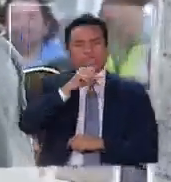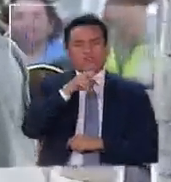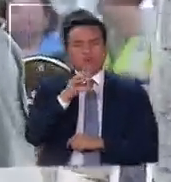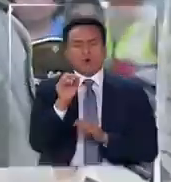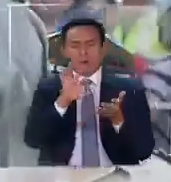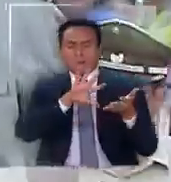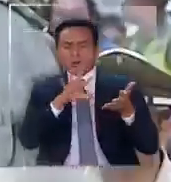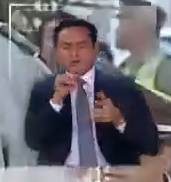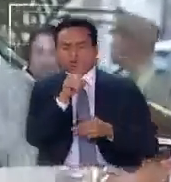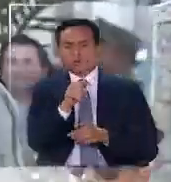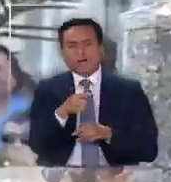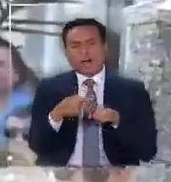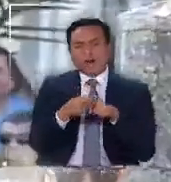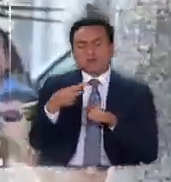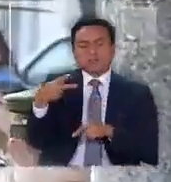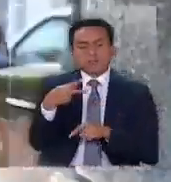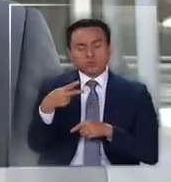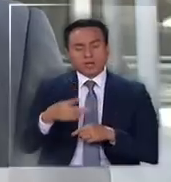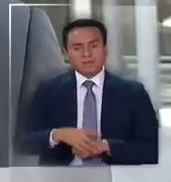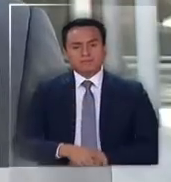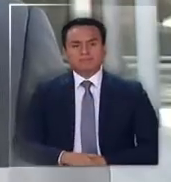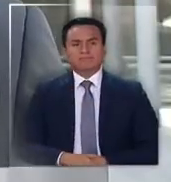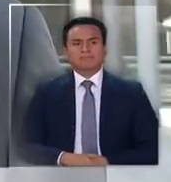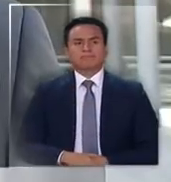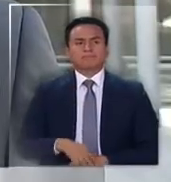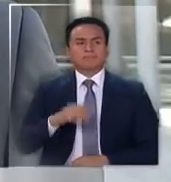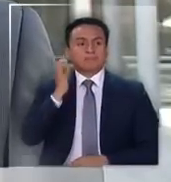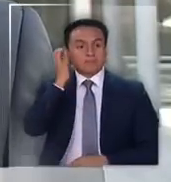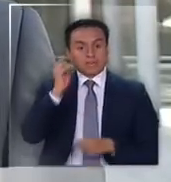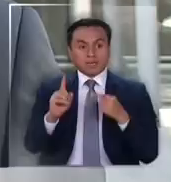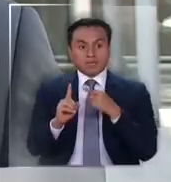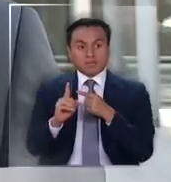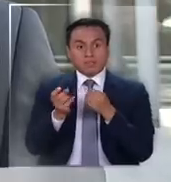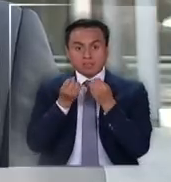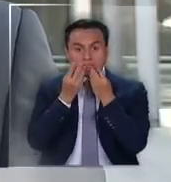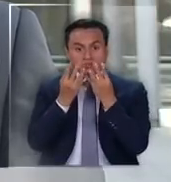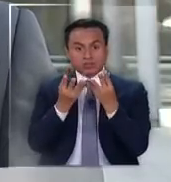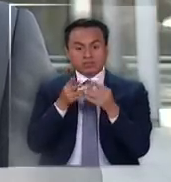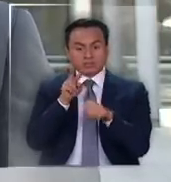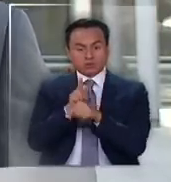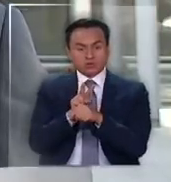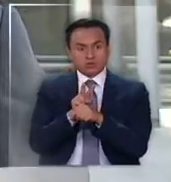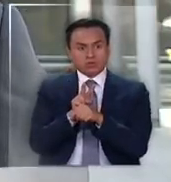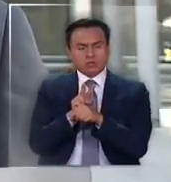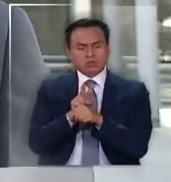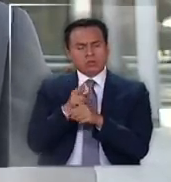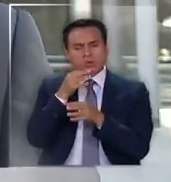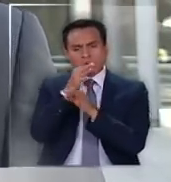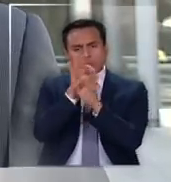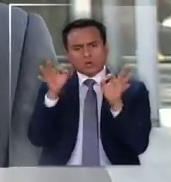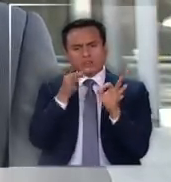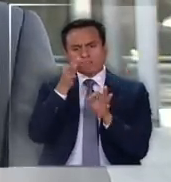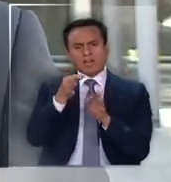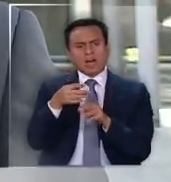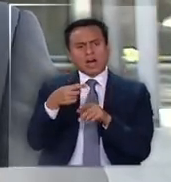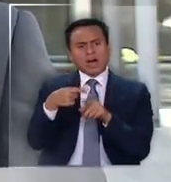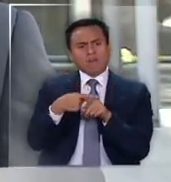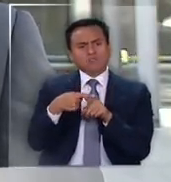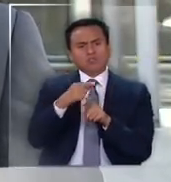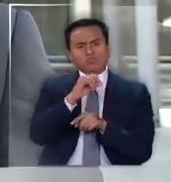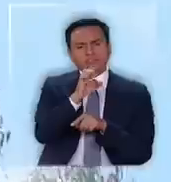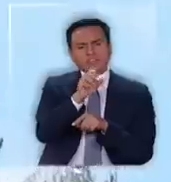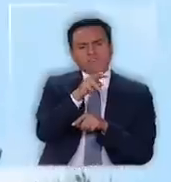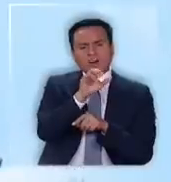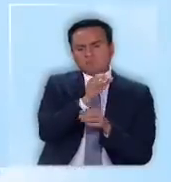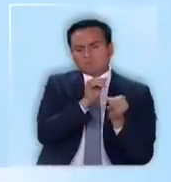un presunto abuso sexual. Ella en estas declaraciones, estos testimonios, nunca da cuenta de algún abuso de José